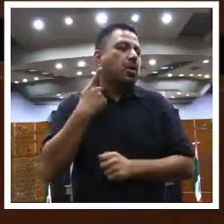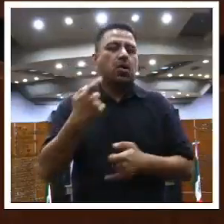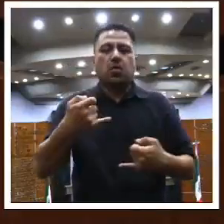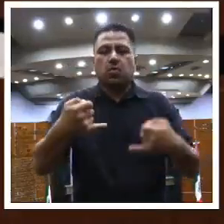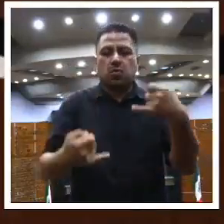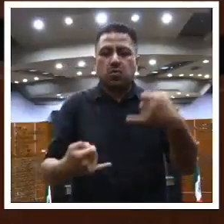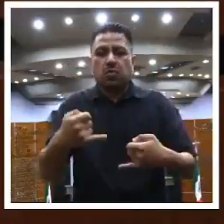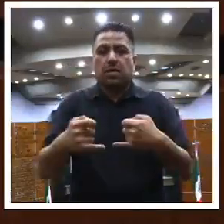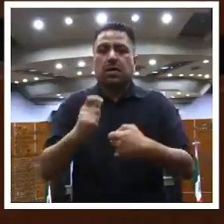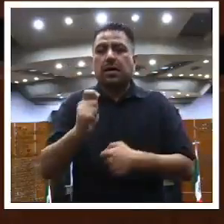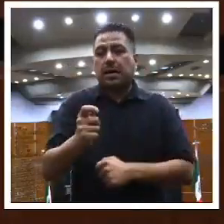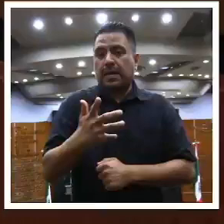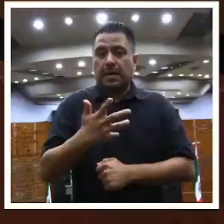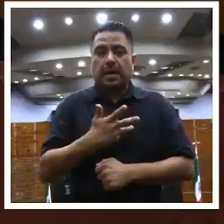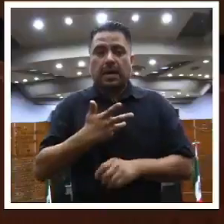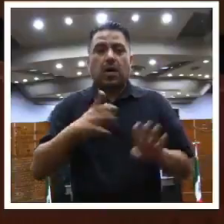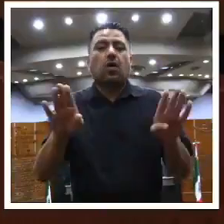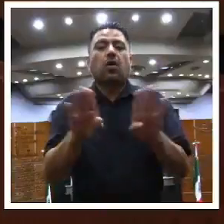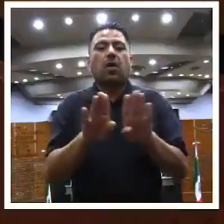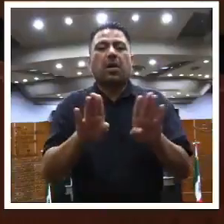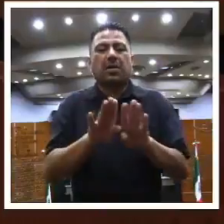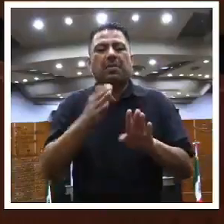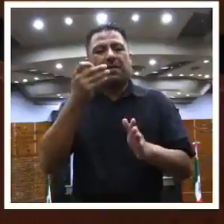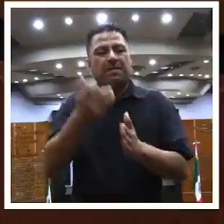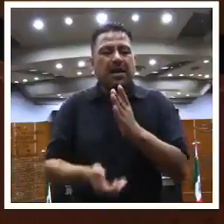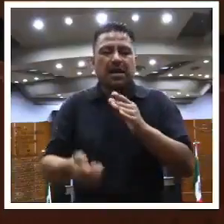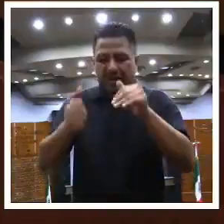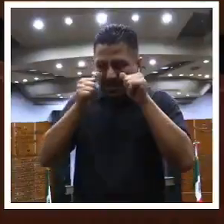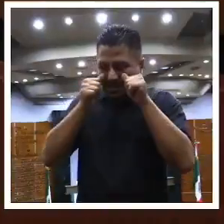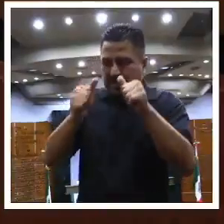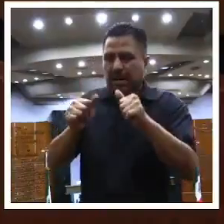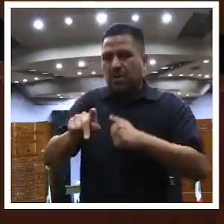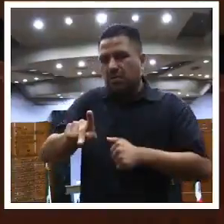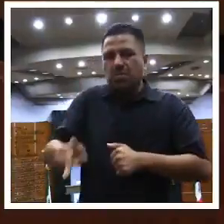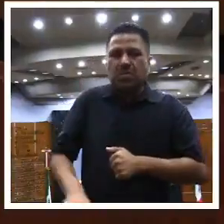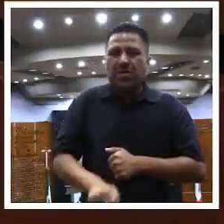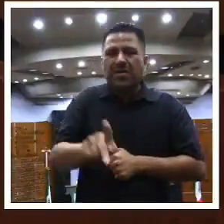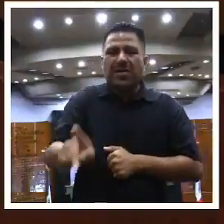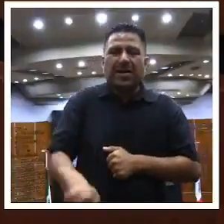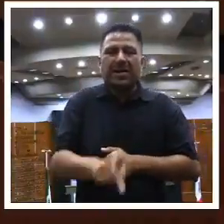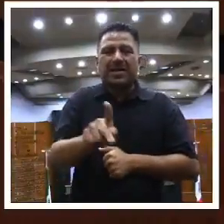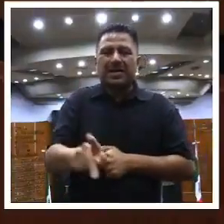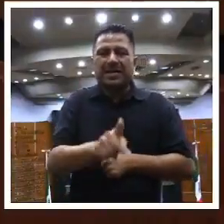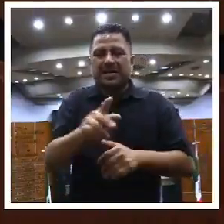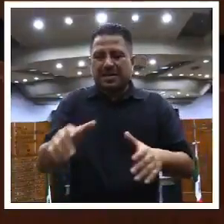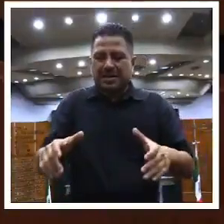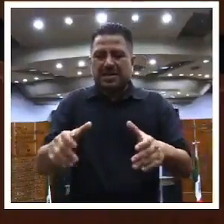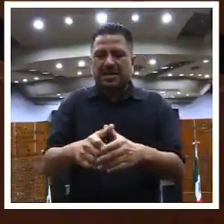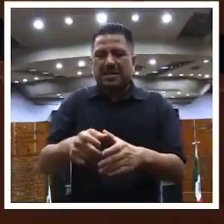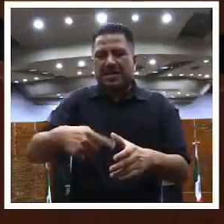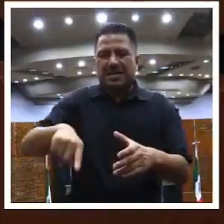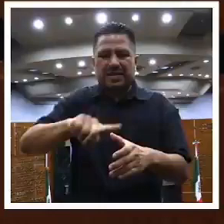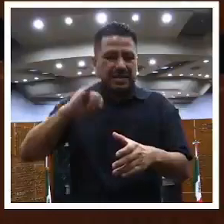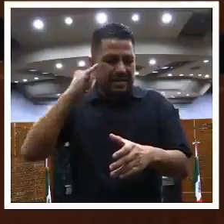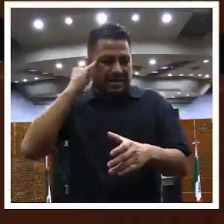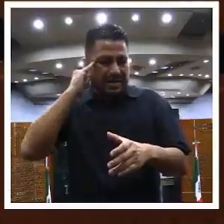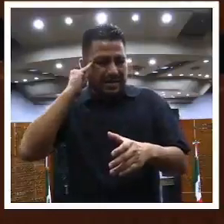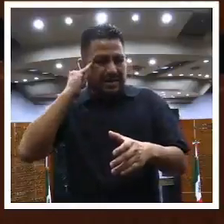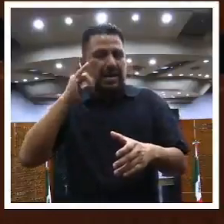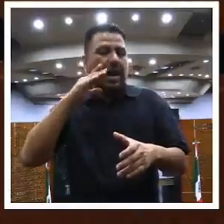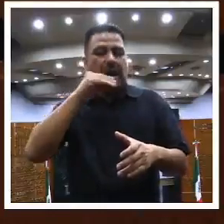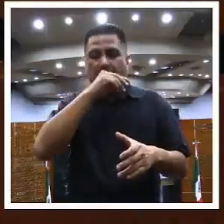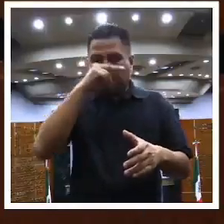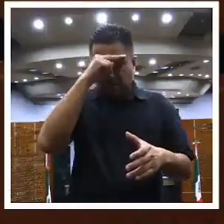jurídica existe como una deuda histórica con los pueblos y comunidades originarias, indígenas